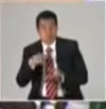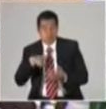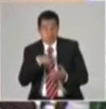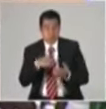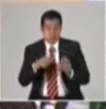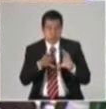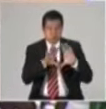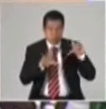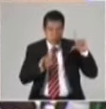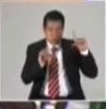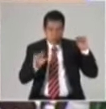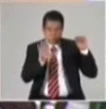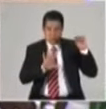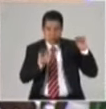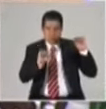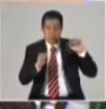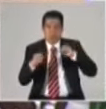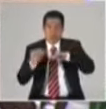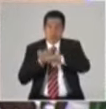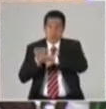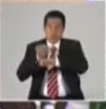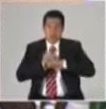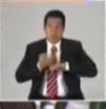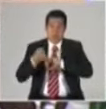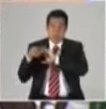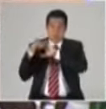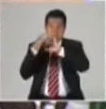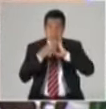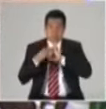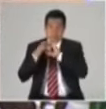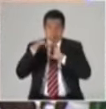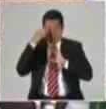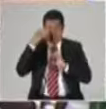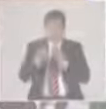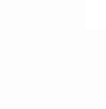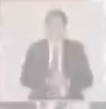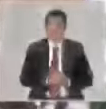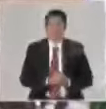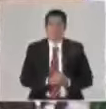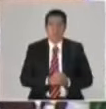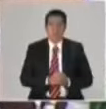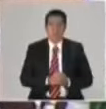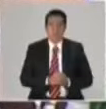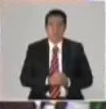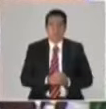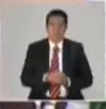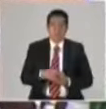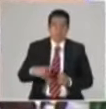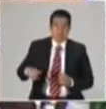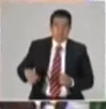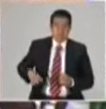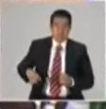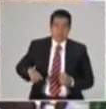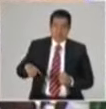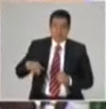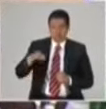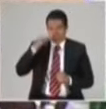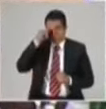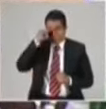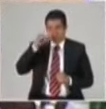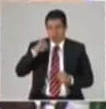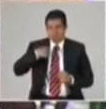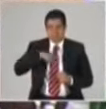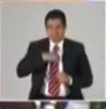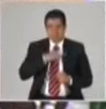conforman vivan una nueva etapa de prosperidad y de desarrollo. Señor gobernador, no me queda más